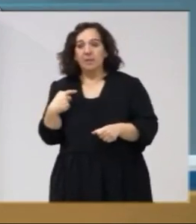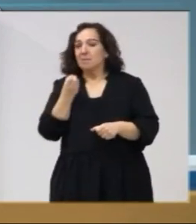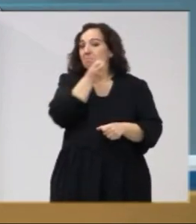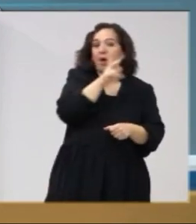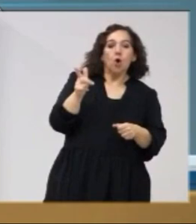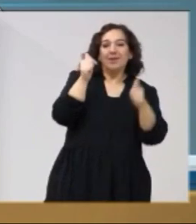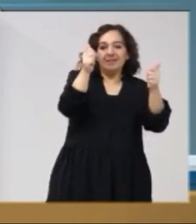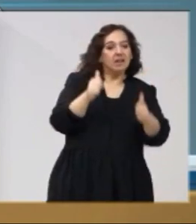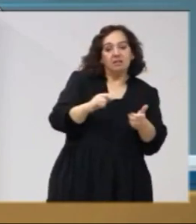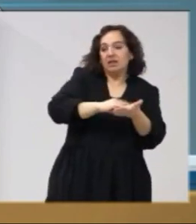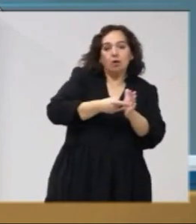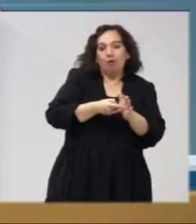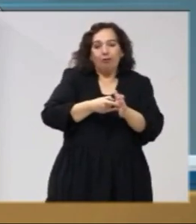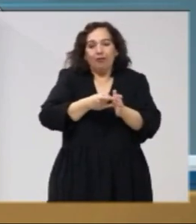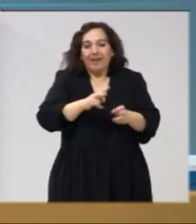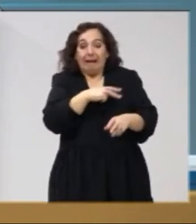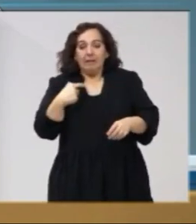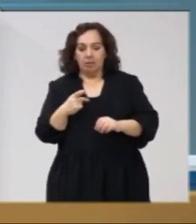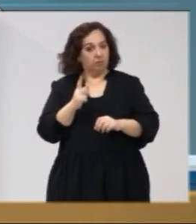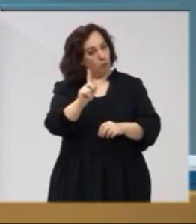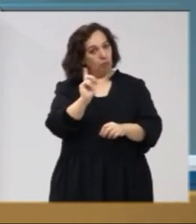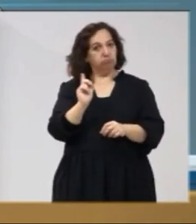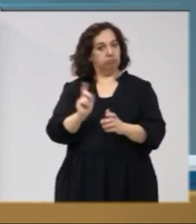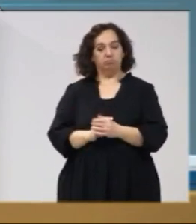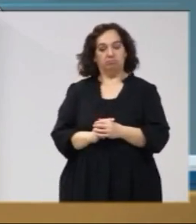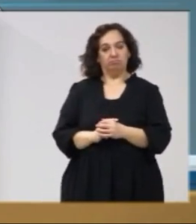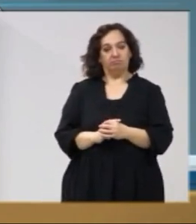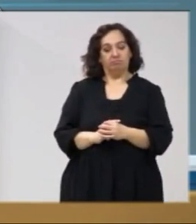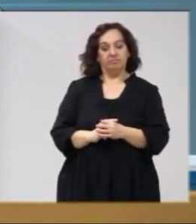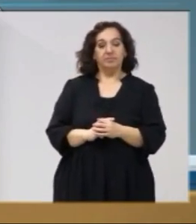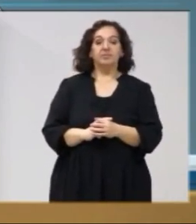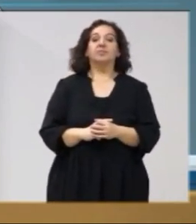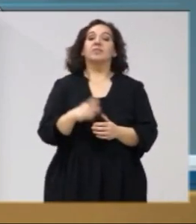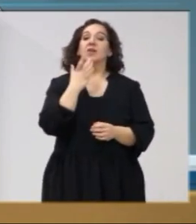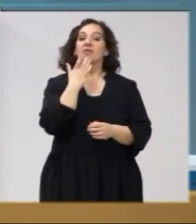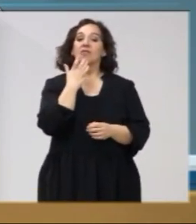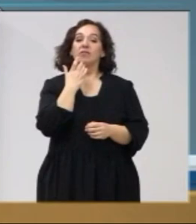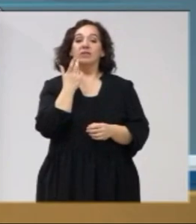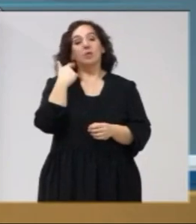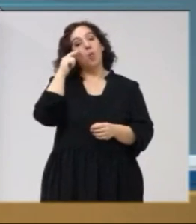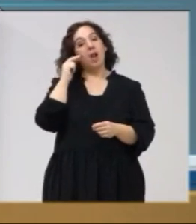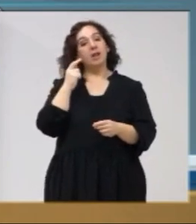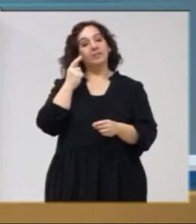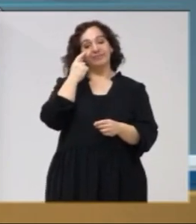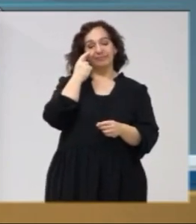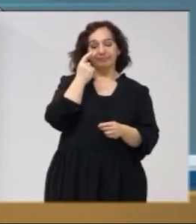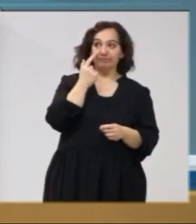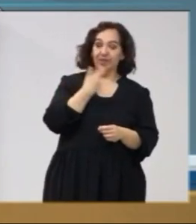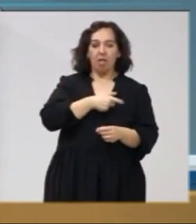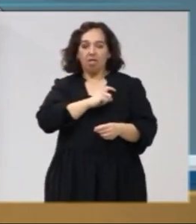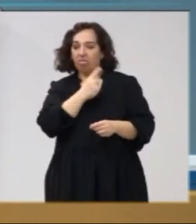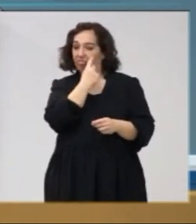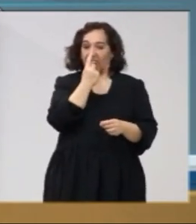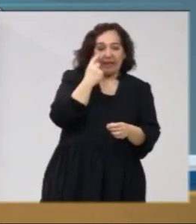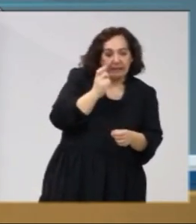mejor. Tendrá que hacer cursillos de Sherlock Holmes o de